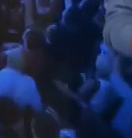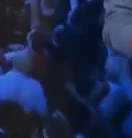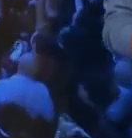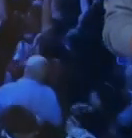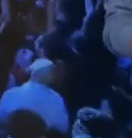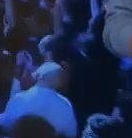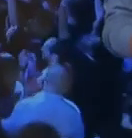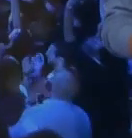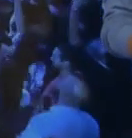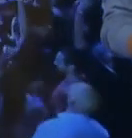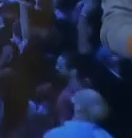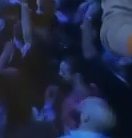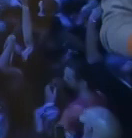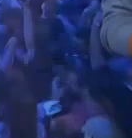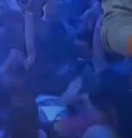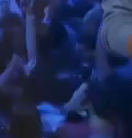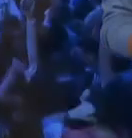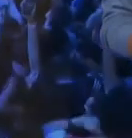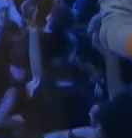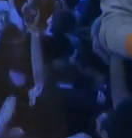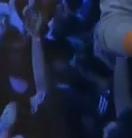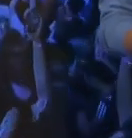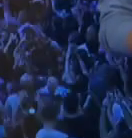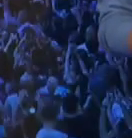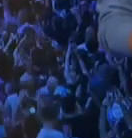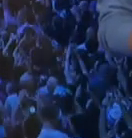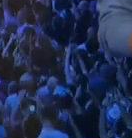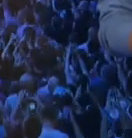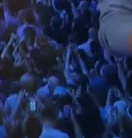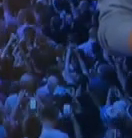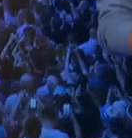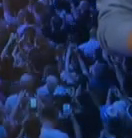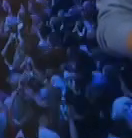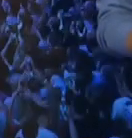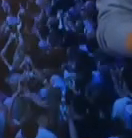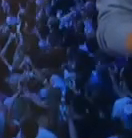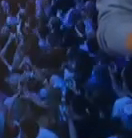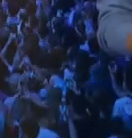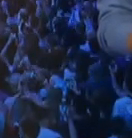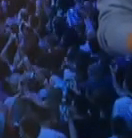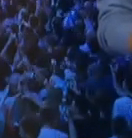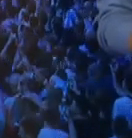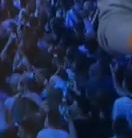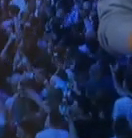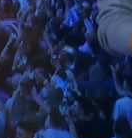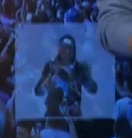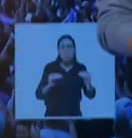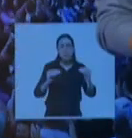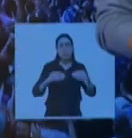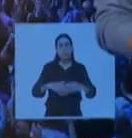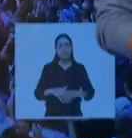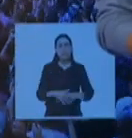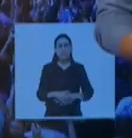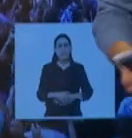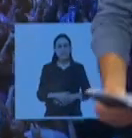Bullrich. No, a ver, seguir la estrategia del que acaba de ser derrotado por esa estrategia a mí no me parece lógico, ¿no?